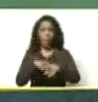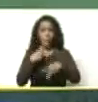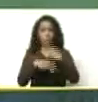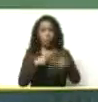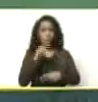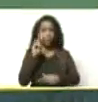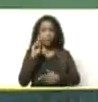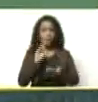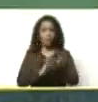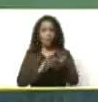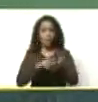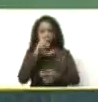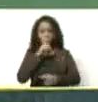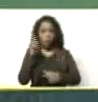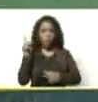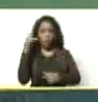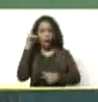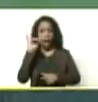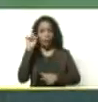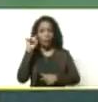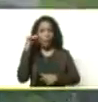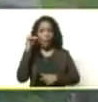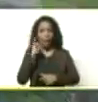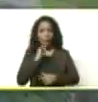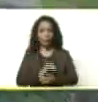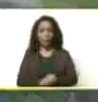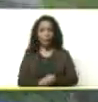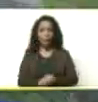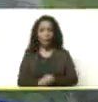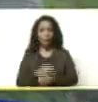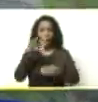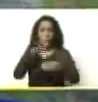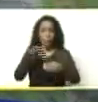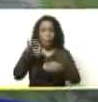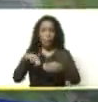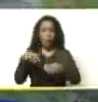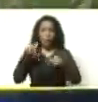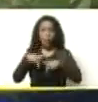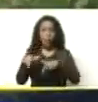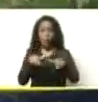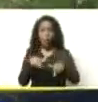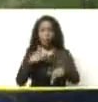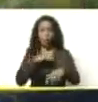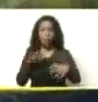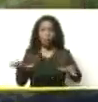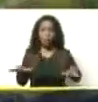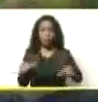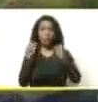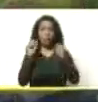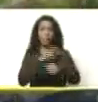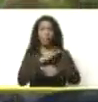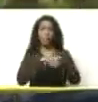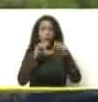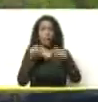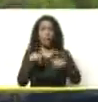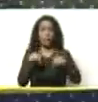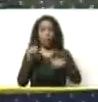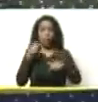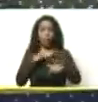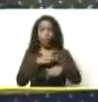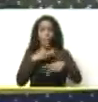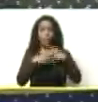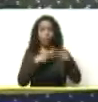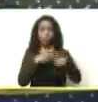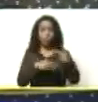tres veces al año también contamos con semillas autóctonas de la zona que la hemos venido rescatando hemos estado produciendo